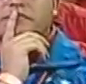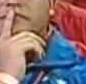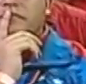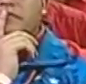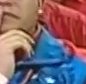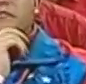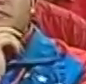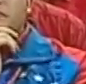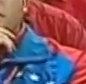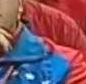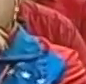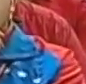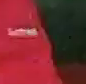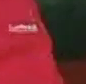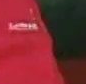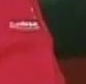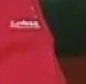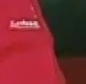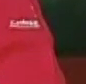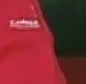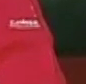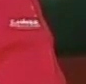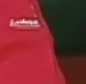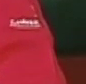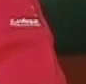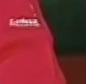hazte el experto mayor